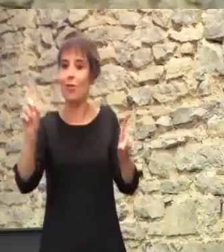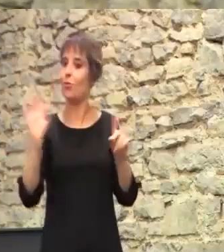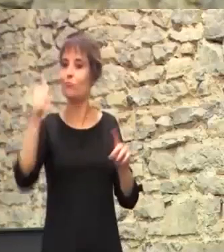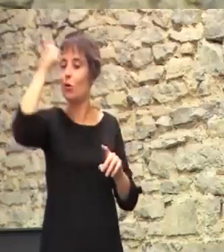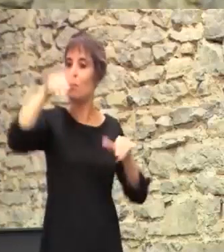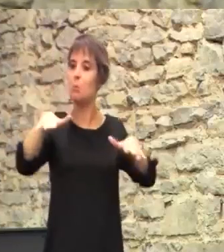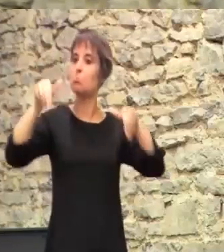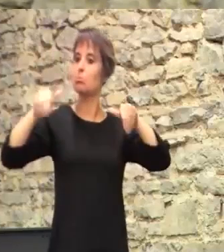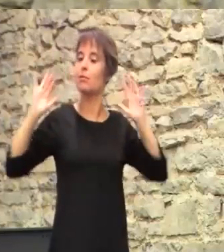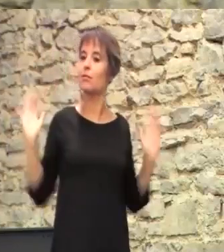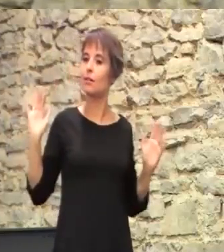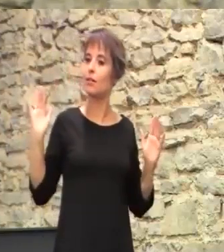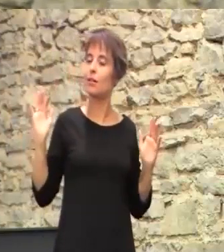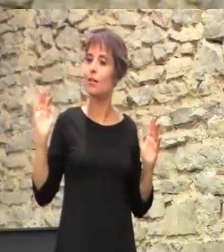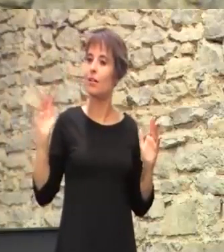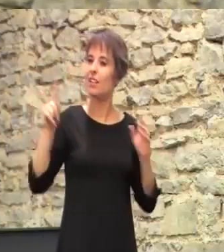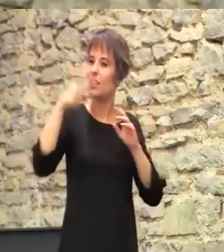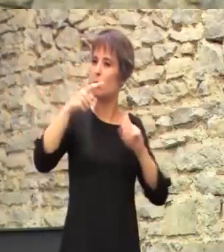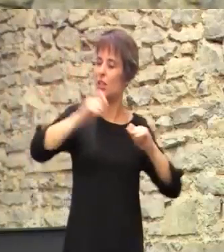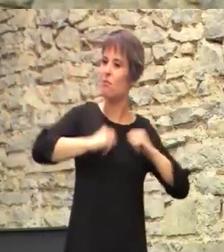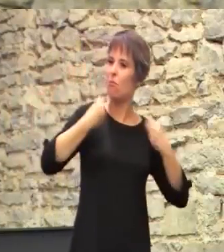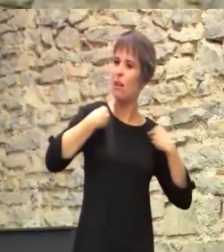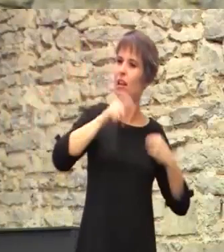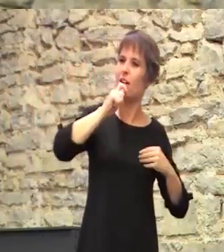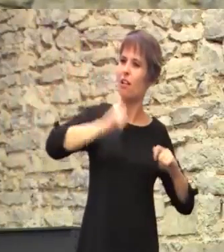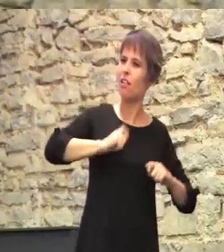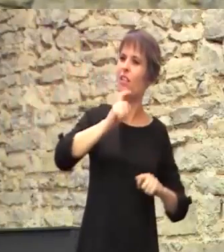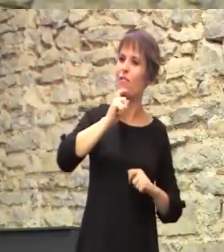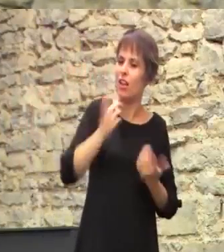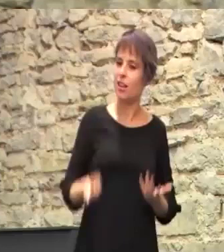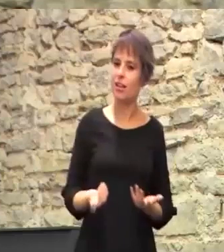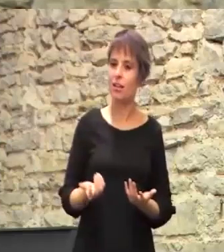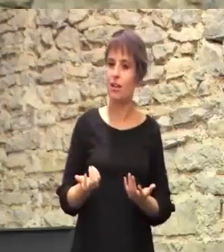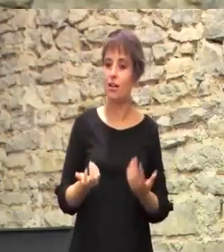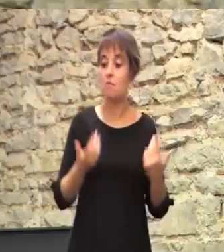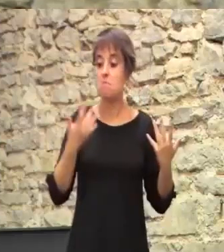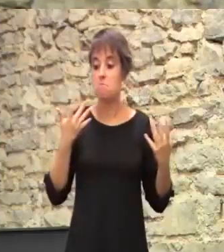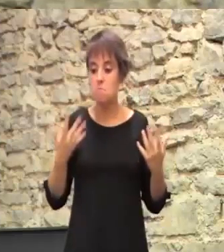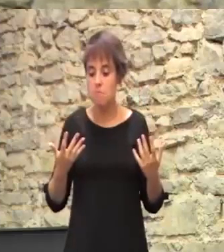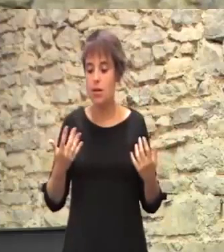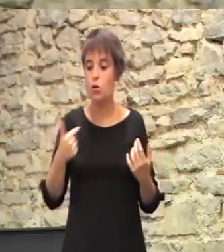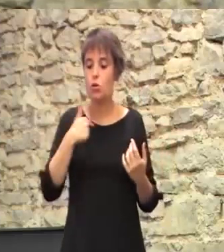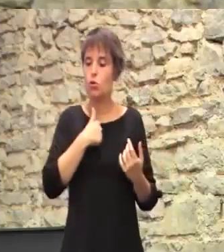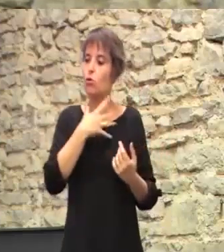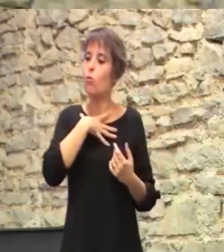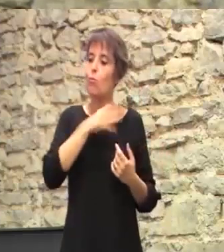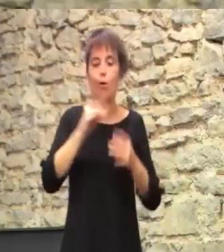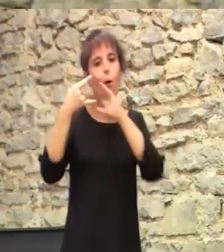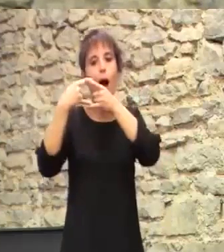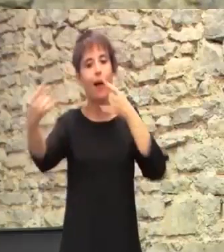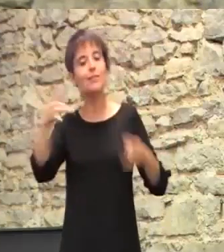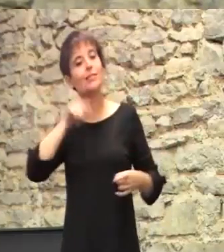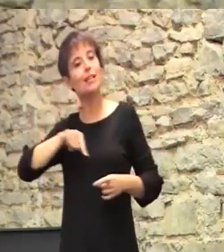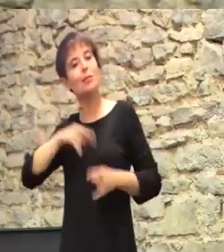cuidados hacen tu vida muy difícil y sin embargo yo puedo sentirme querida